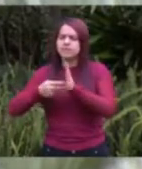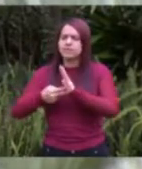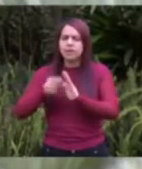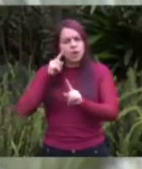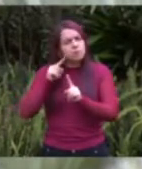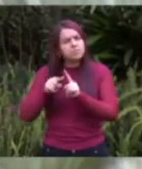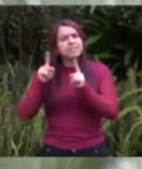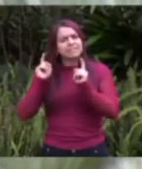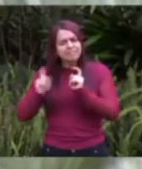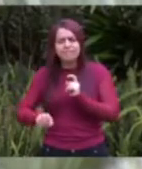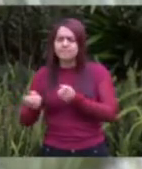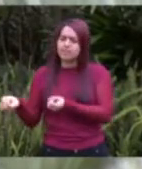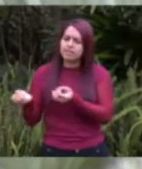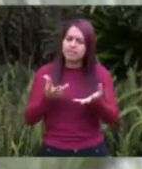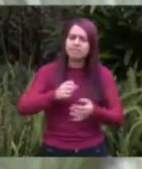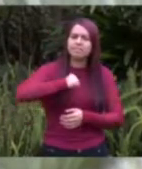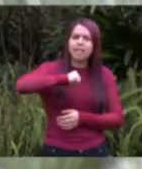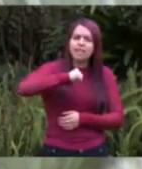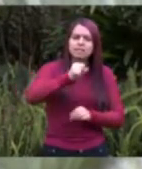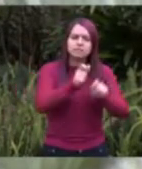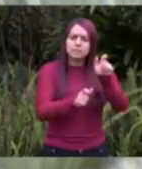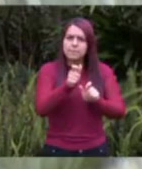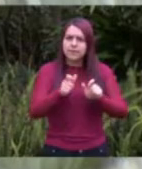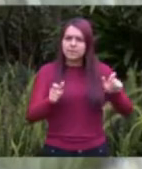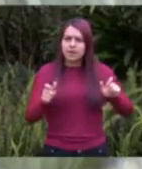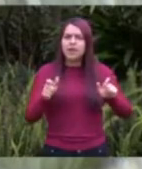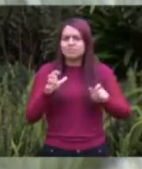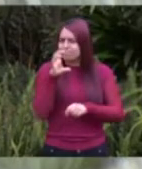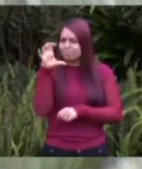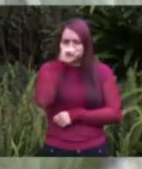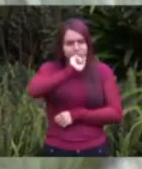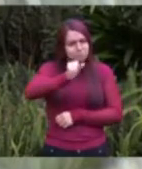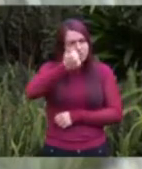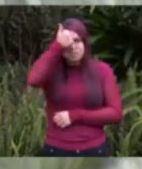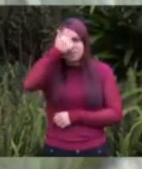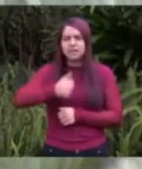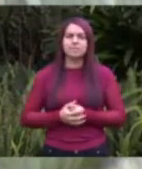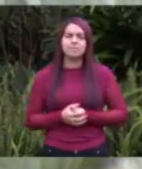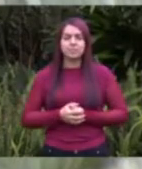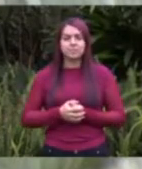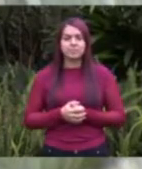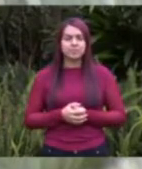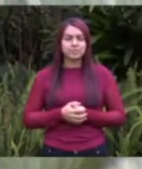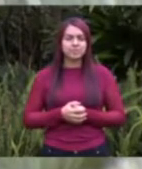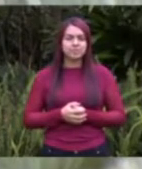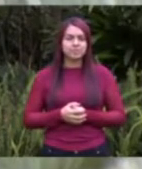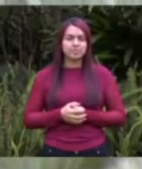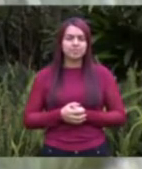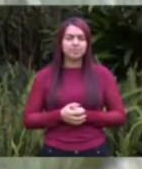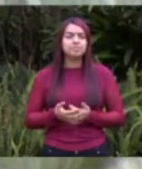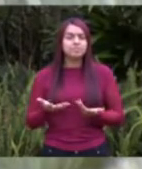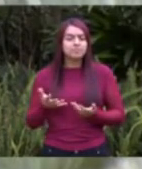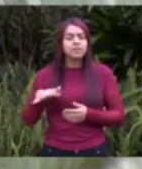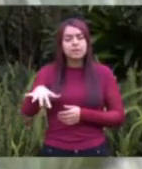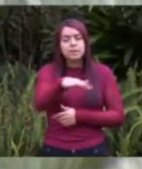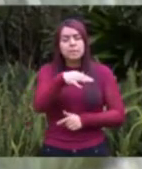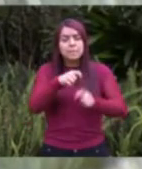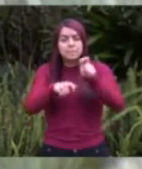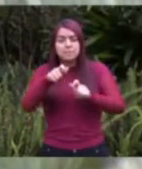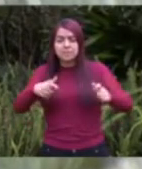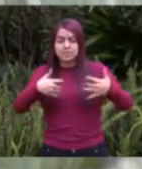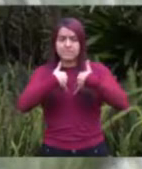materializar los derechos de las víctimas, como ha sido nuestra premisa mayor. En ese escenario de la participación de las víctimas nos